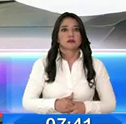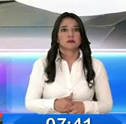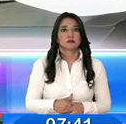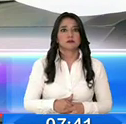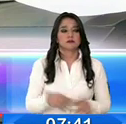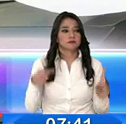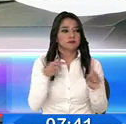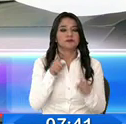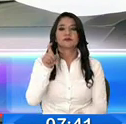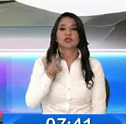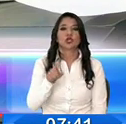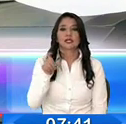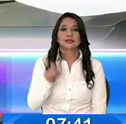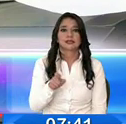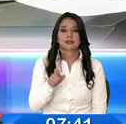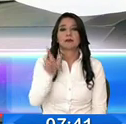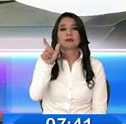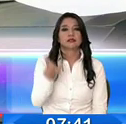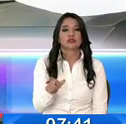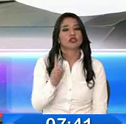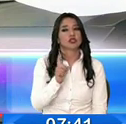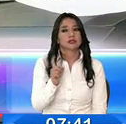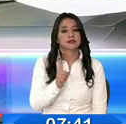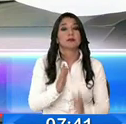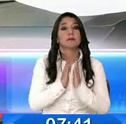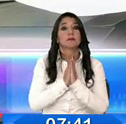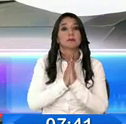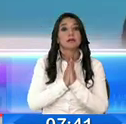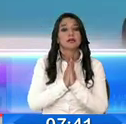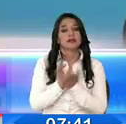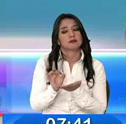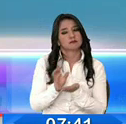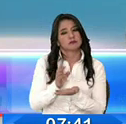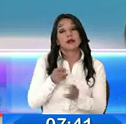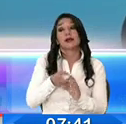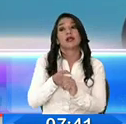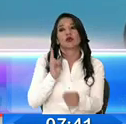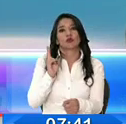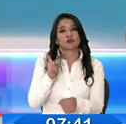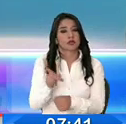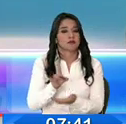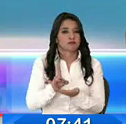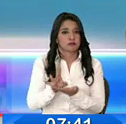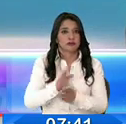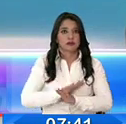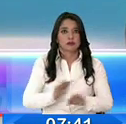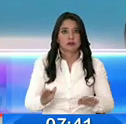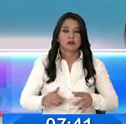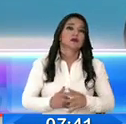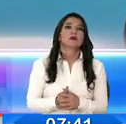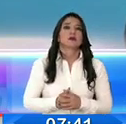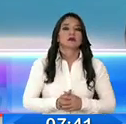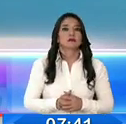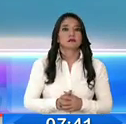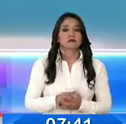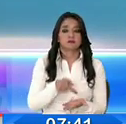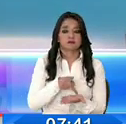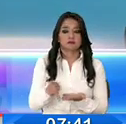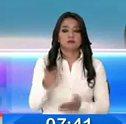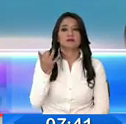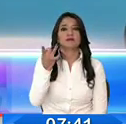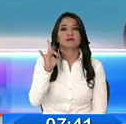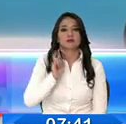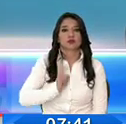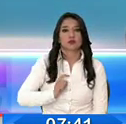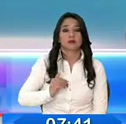ya no necesitaba de una persona y le pidió la renuncia no le dio pues hizo el despido y le tuvo que pagar 18